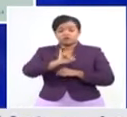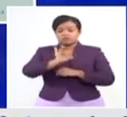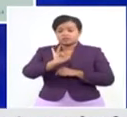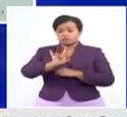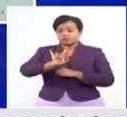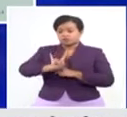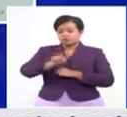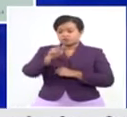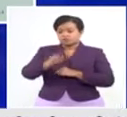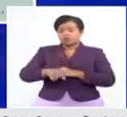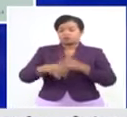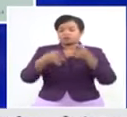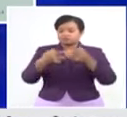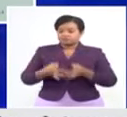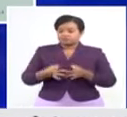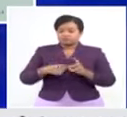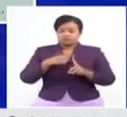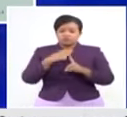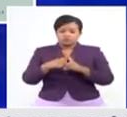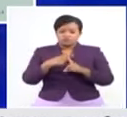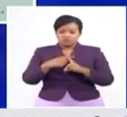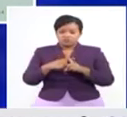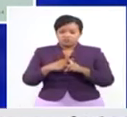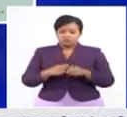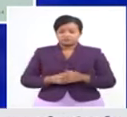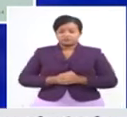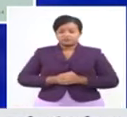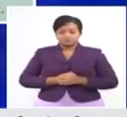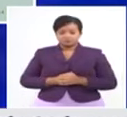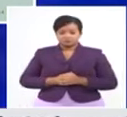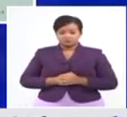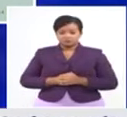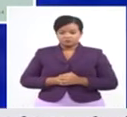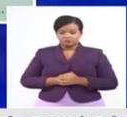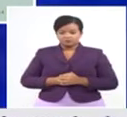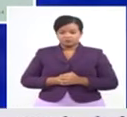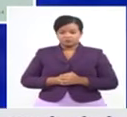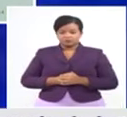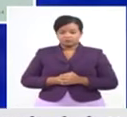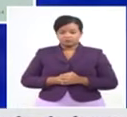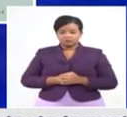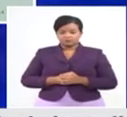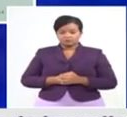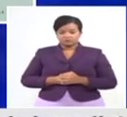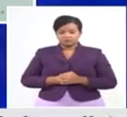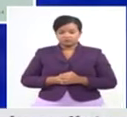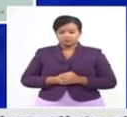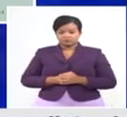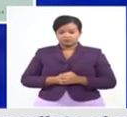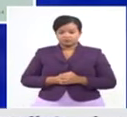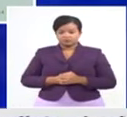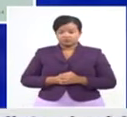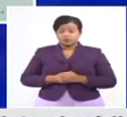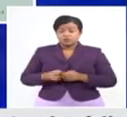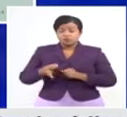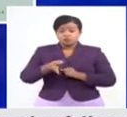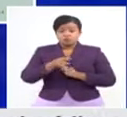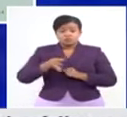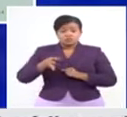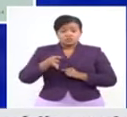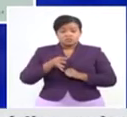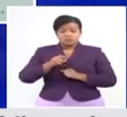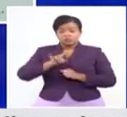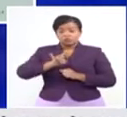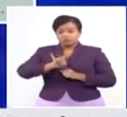casos autóctonos, 19 más en relación con la jornada de ayer y con una transmisión presente en sus 9